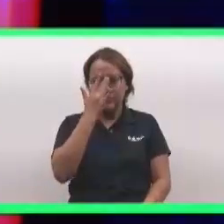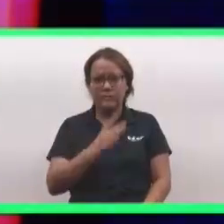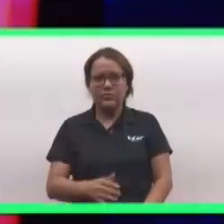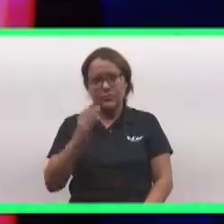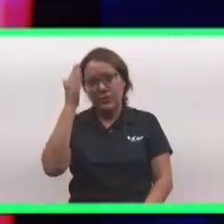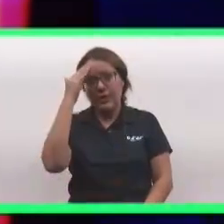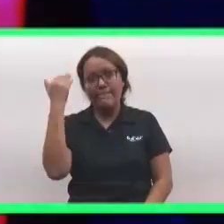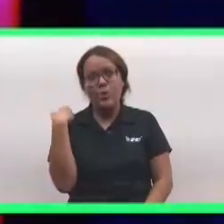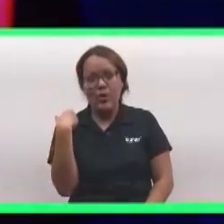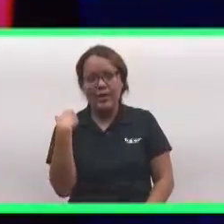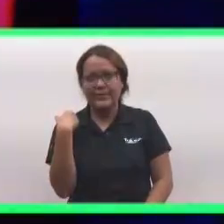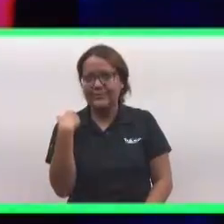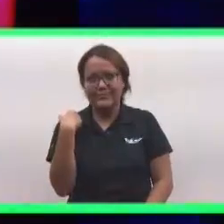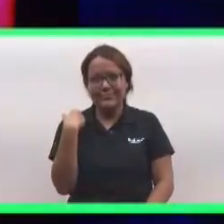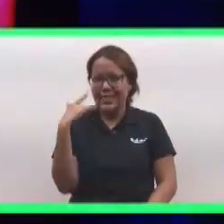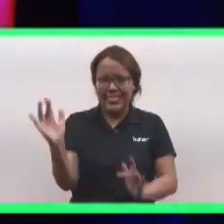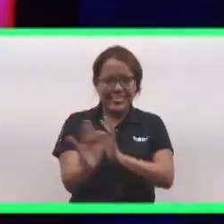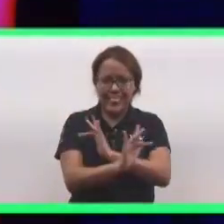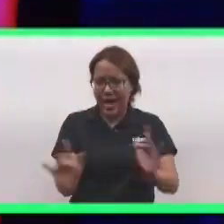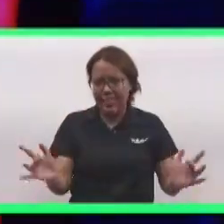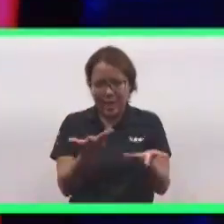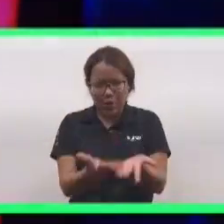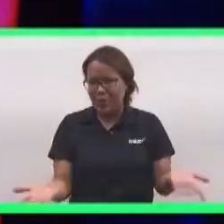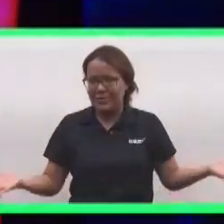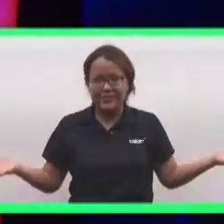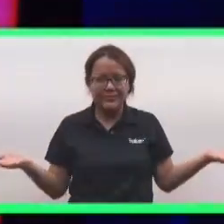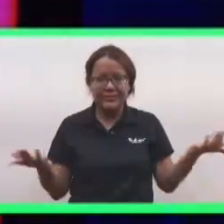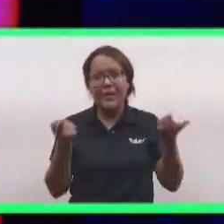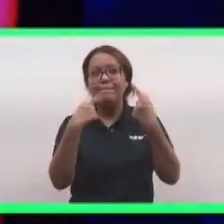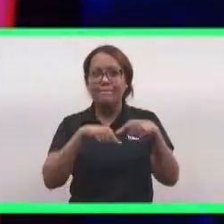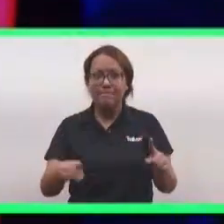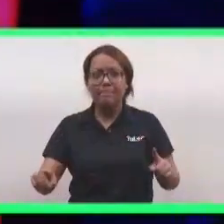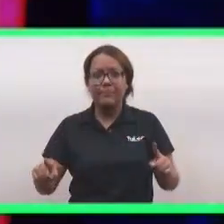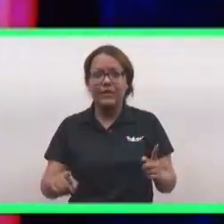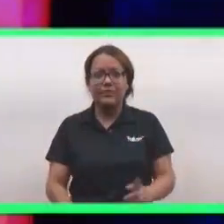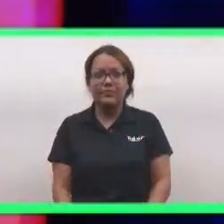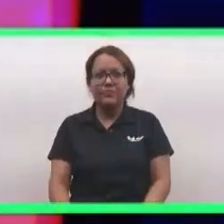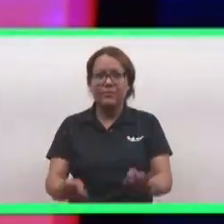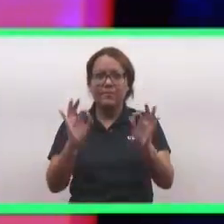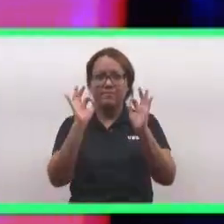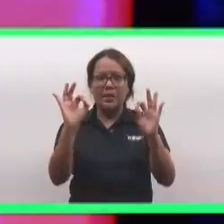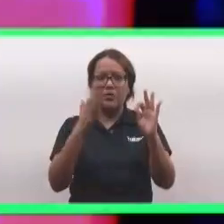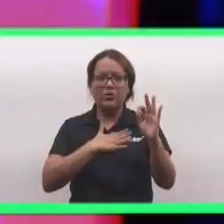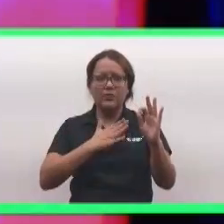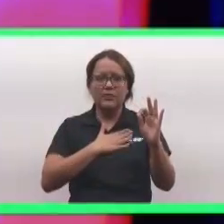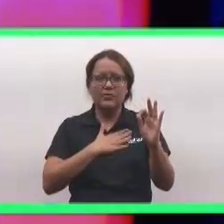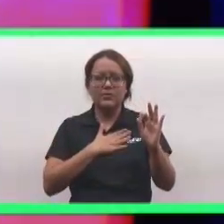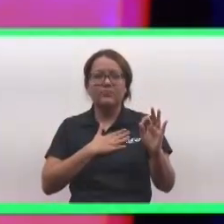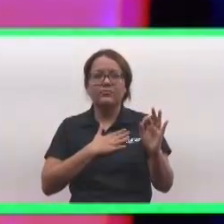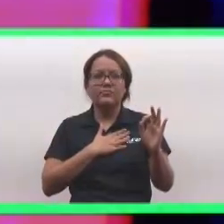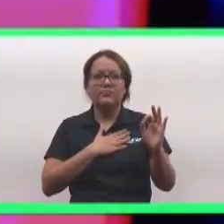La señora quedó en la calle, pero le quedó lo mejor.